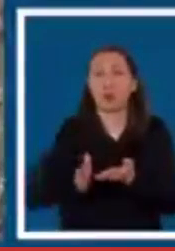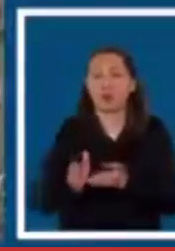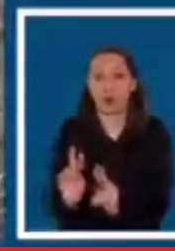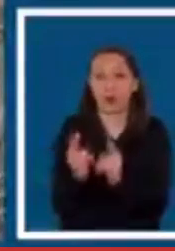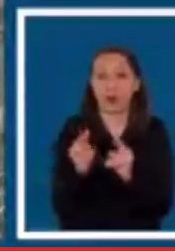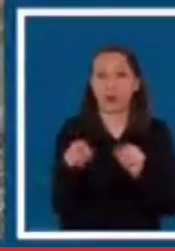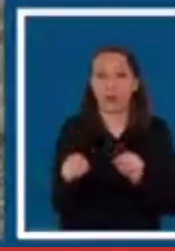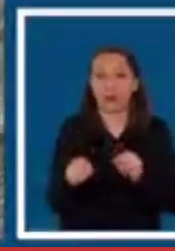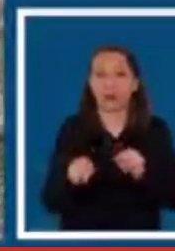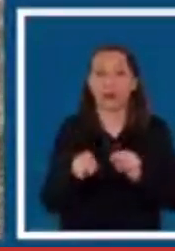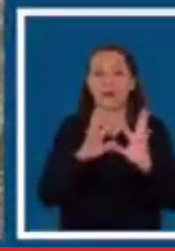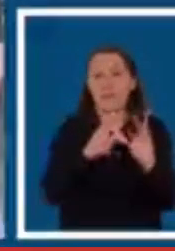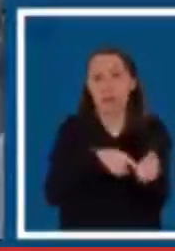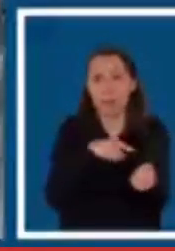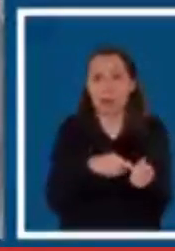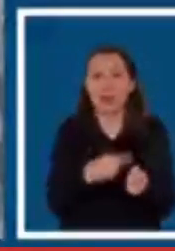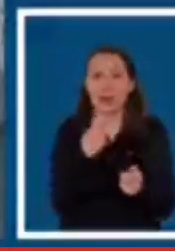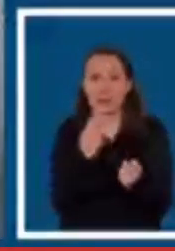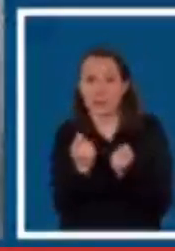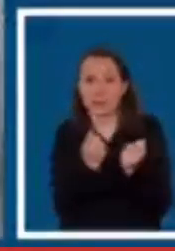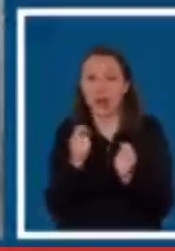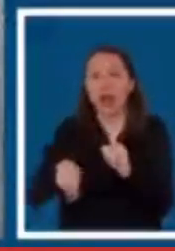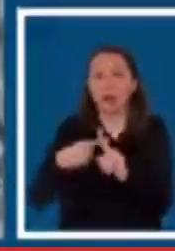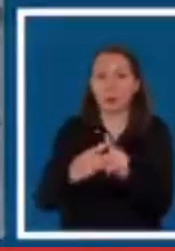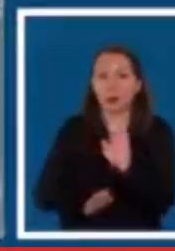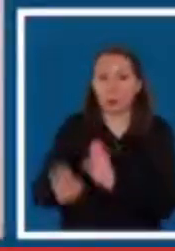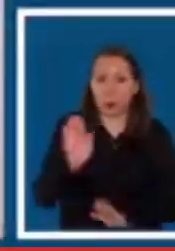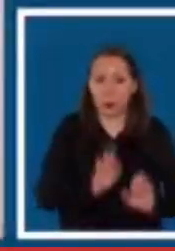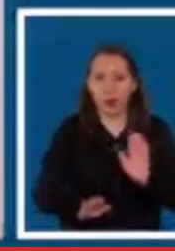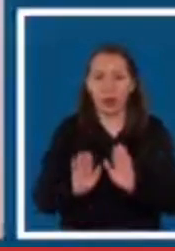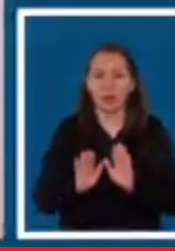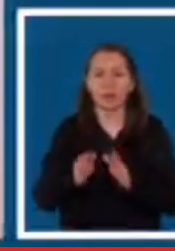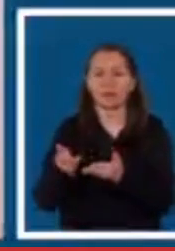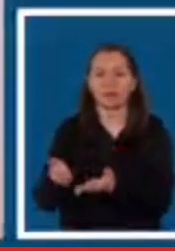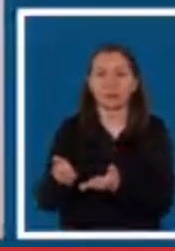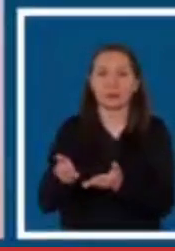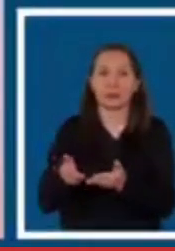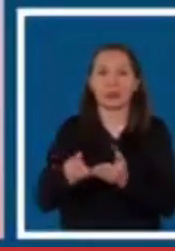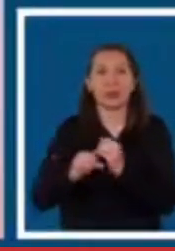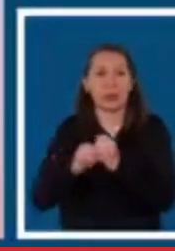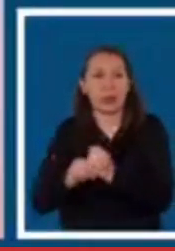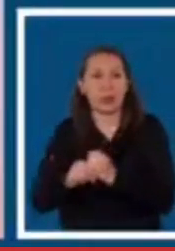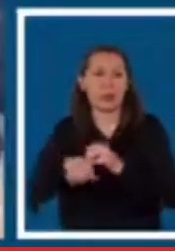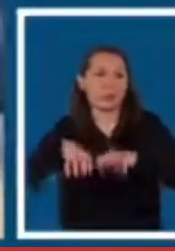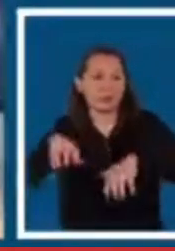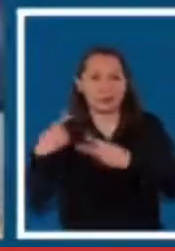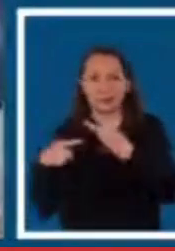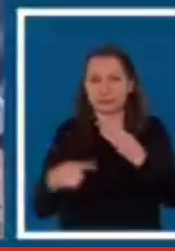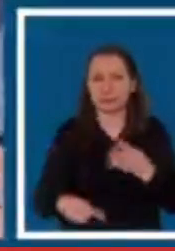sus de dichas familias Además del cuidado de de caballares anales